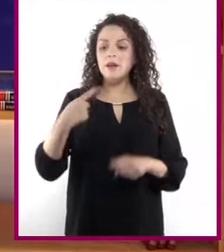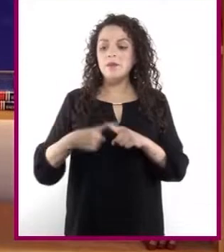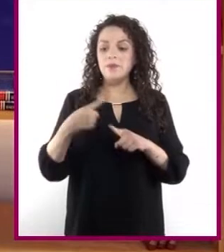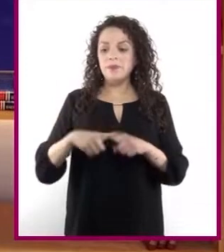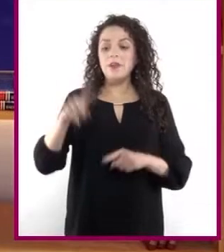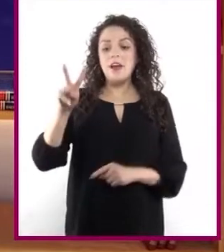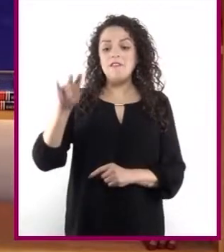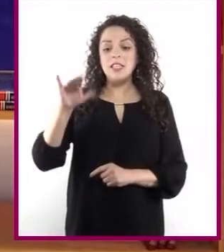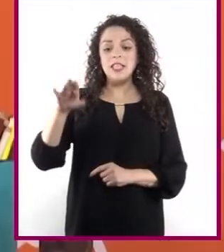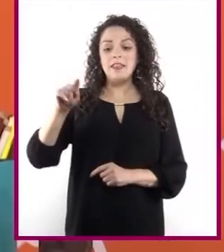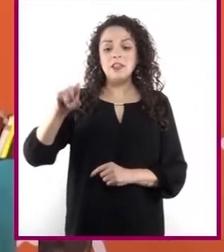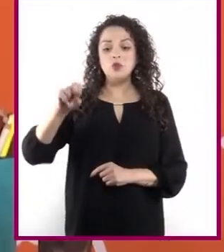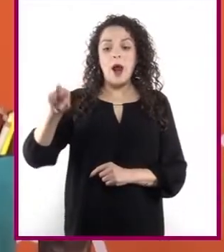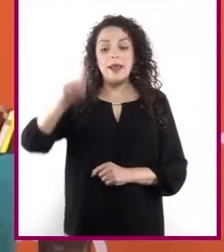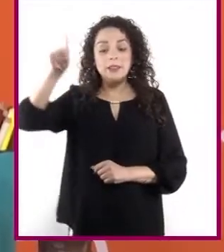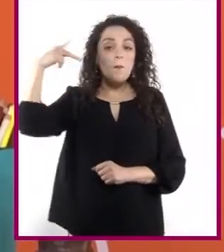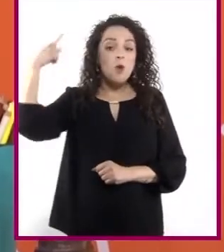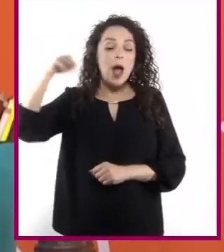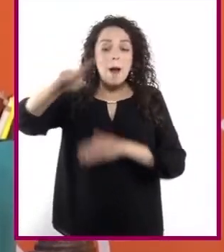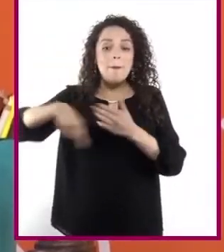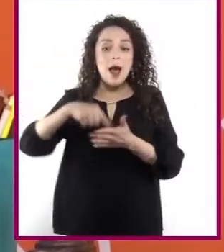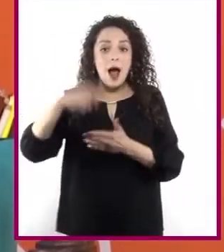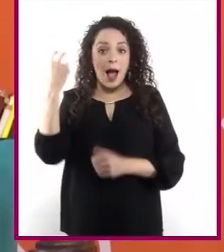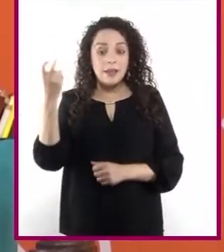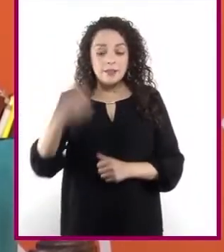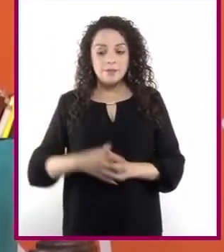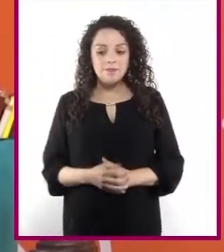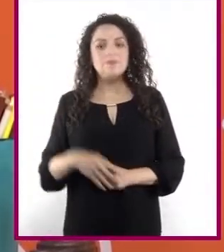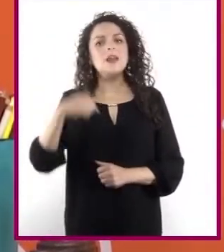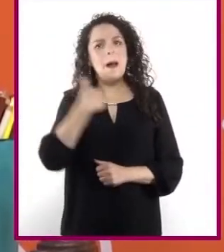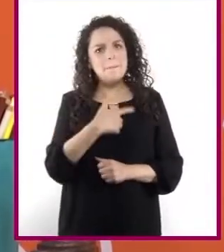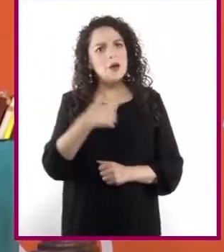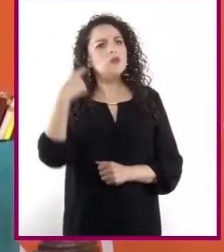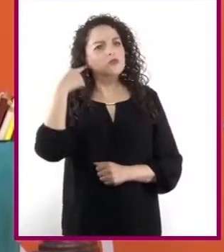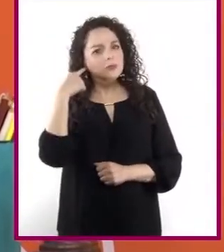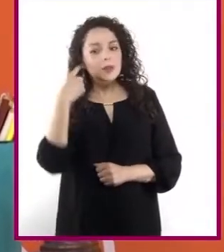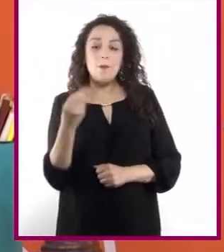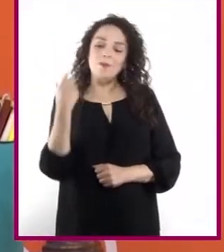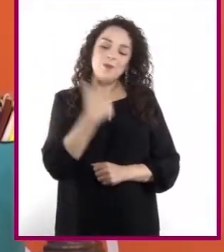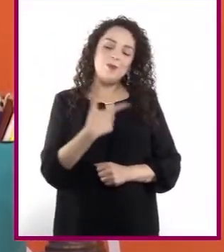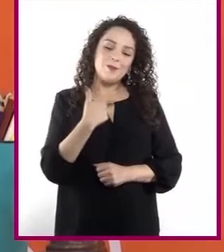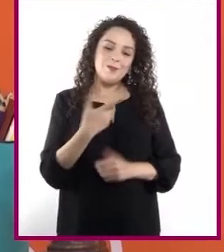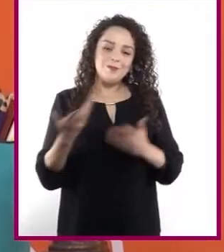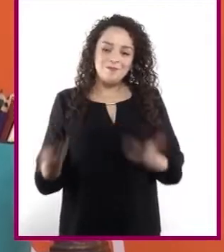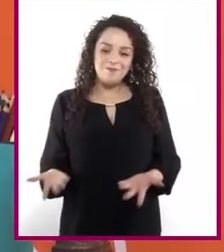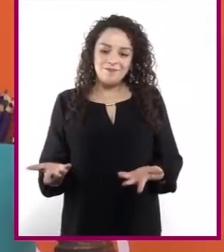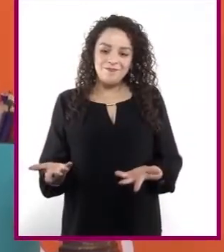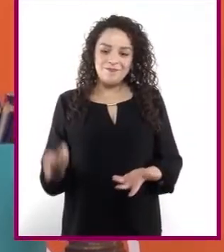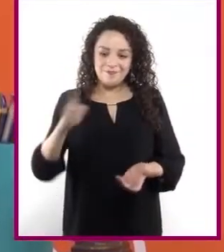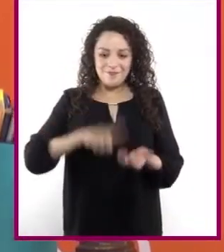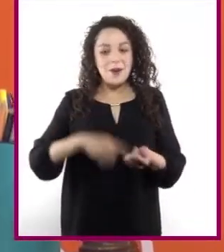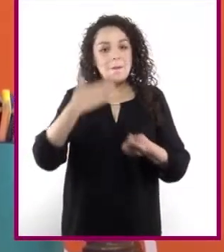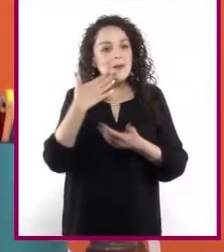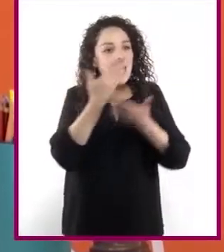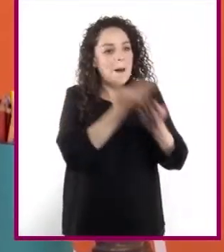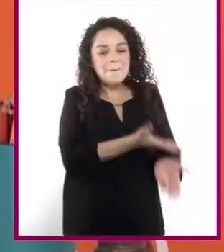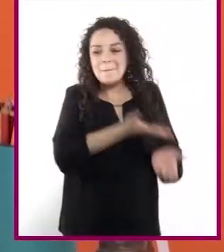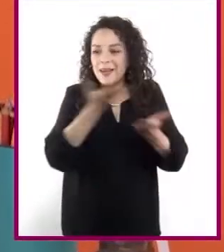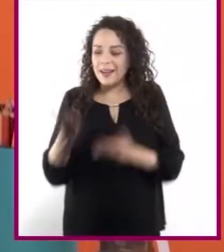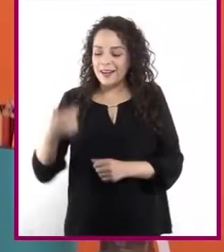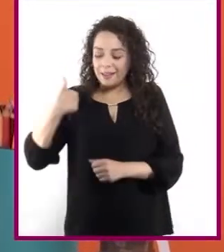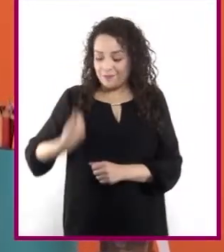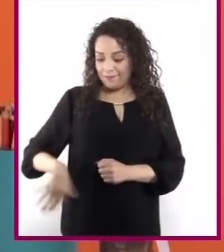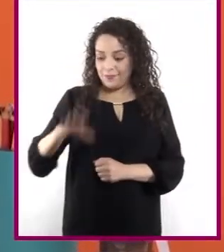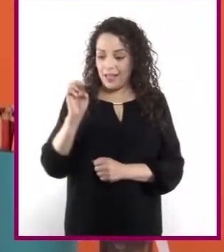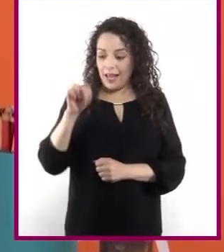Puebla. Me gustó cómo suena y es un gusto recibirlos con esta bienvenida. Yo soy Enrique